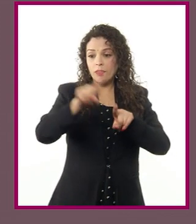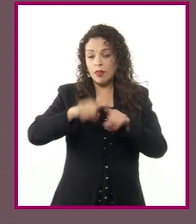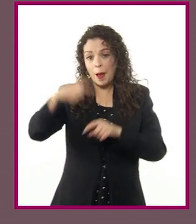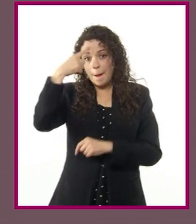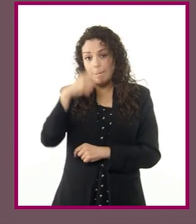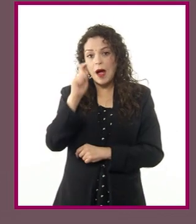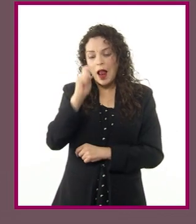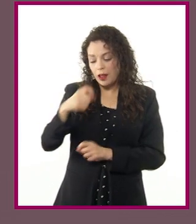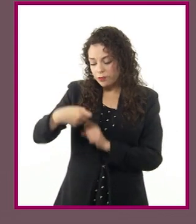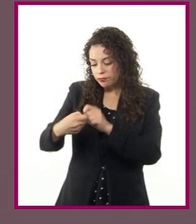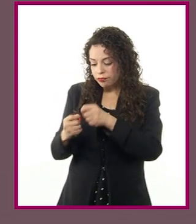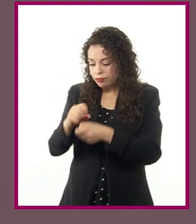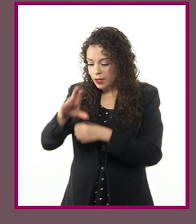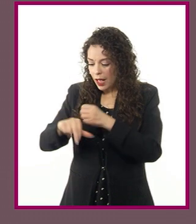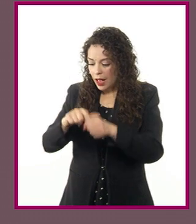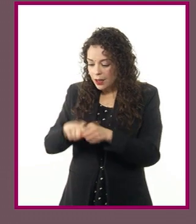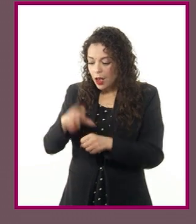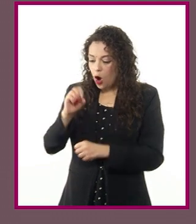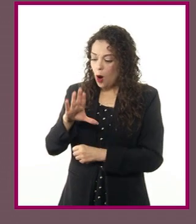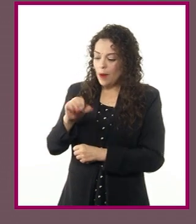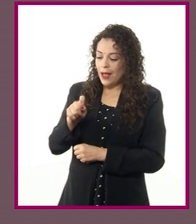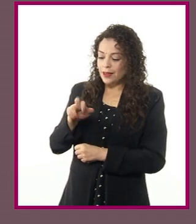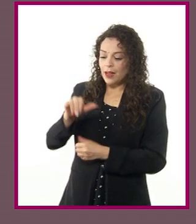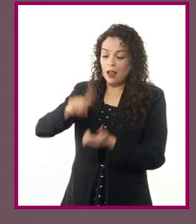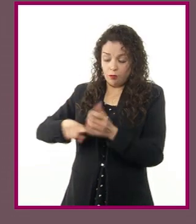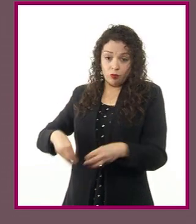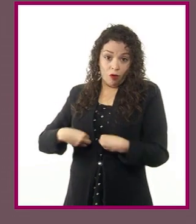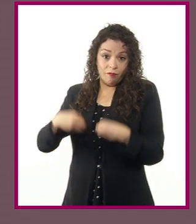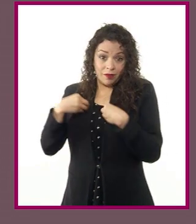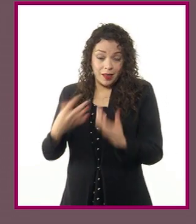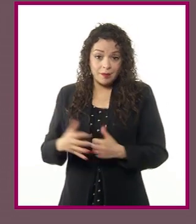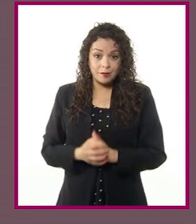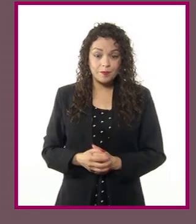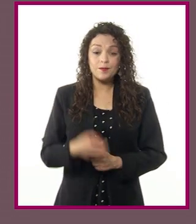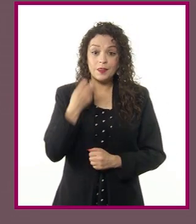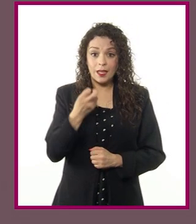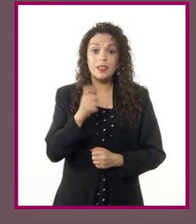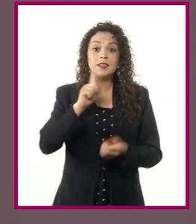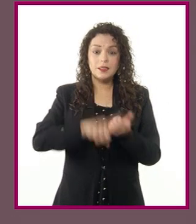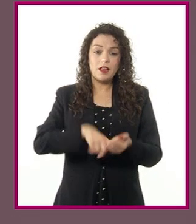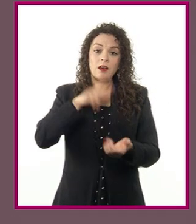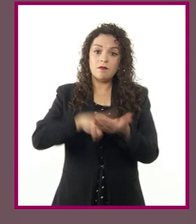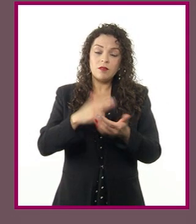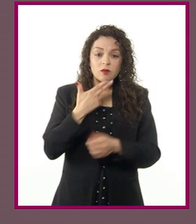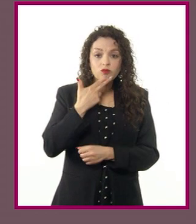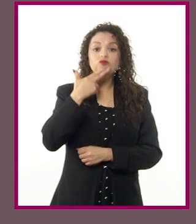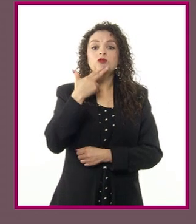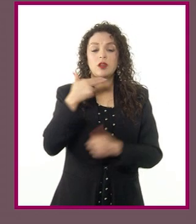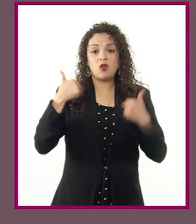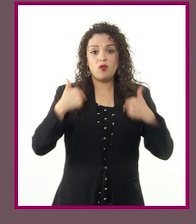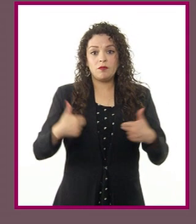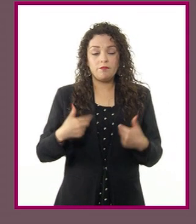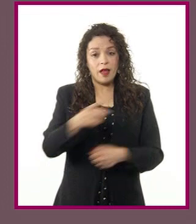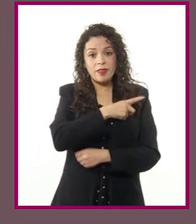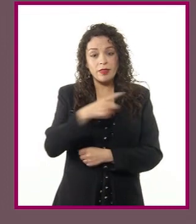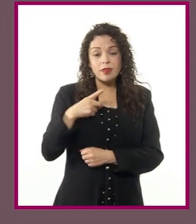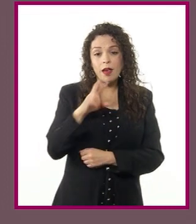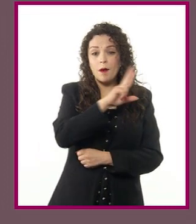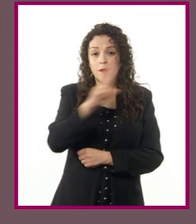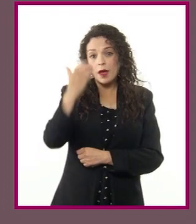organismos vivos. En este sentido, constituye el patrimonio común de la humanidad y debe ser reconocida